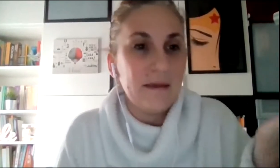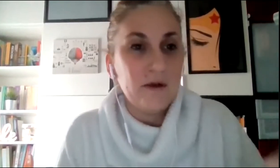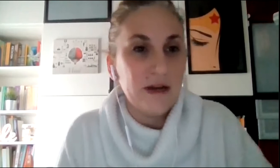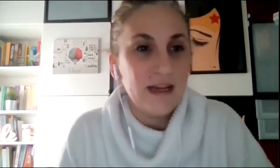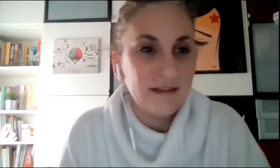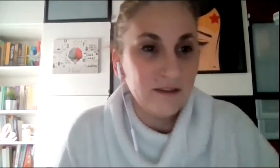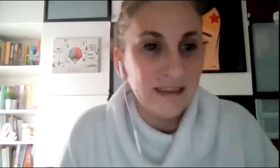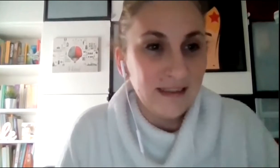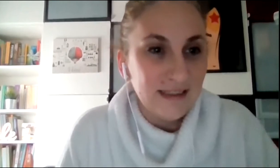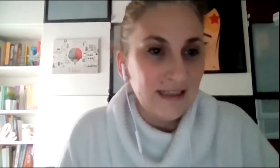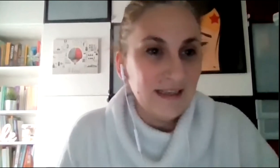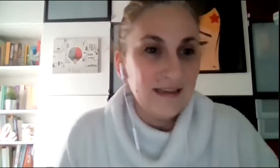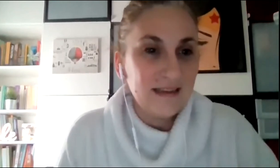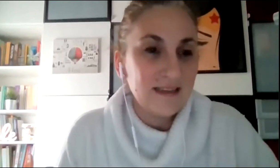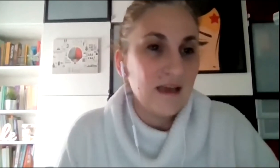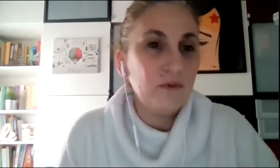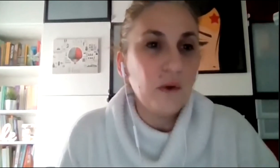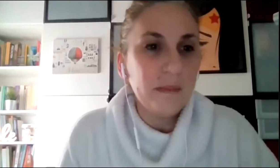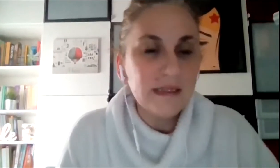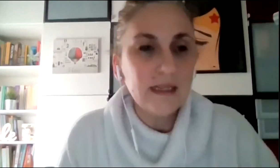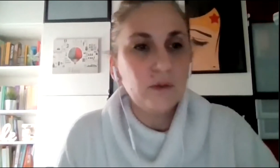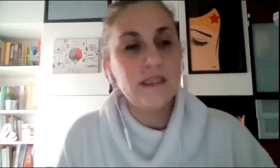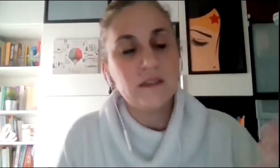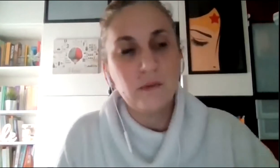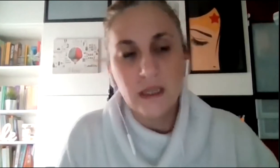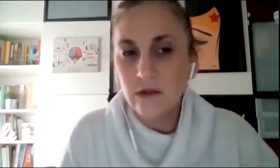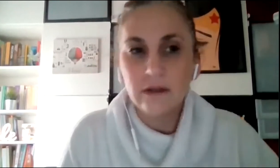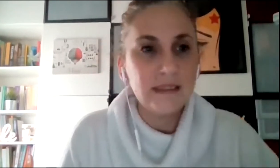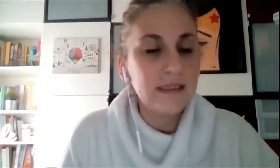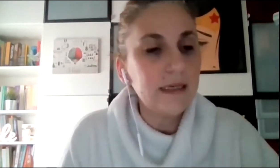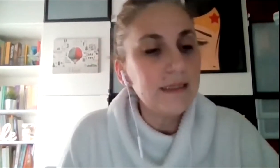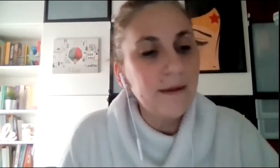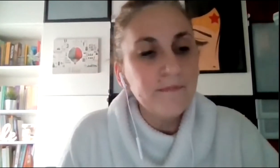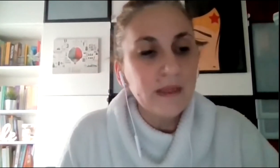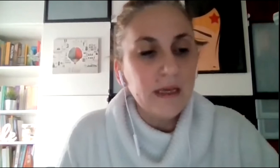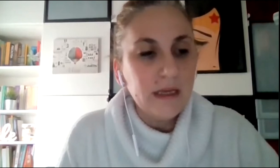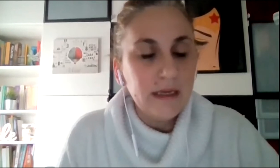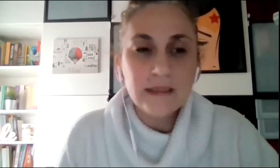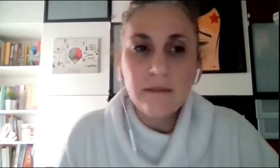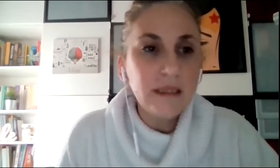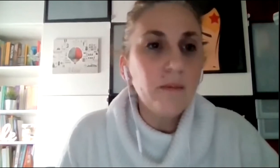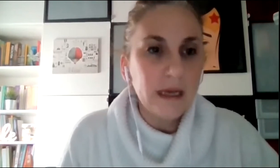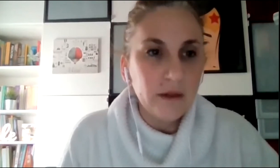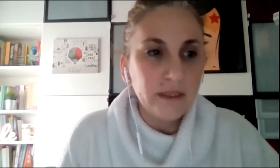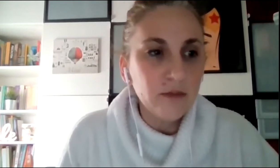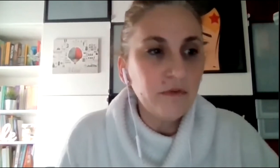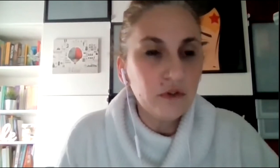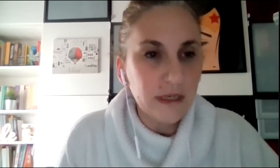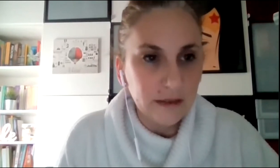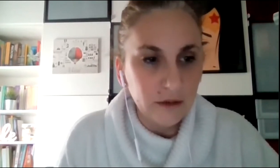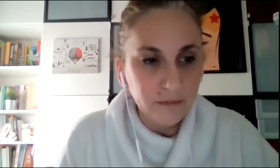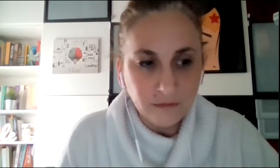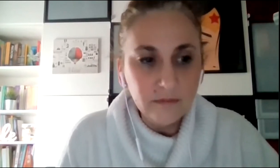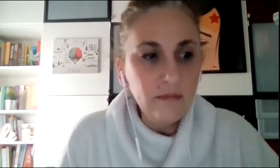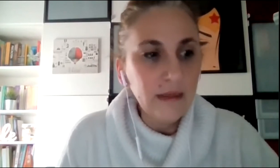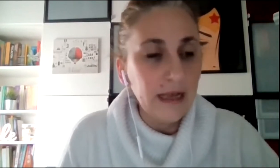que valorar, ¿no? Hasta qué punto compensa todo ese esfuerzo, ese estrés. Es realmente complicado y es muy frustrante,